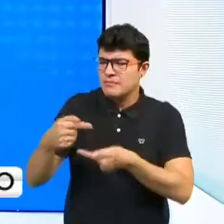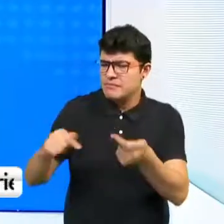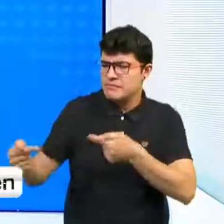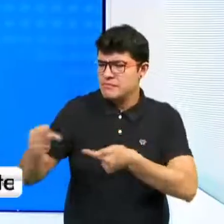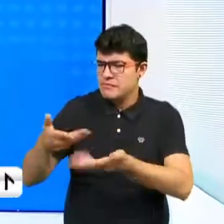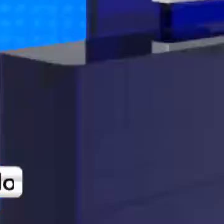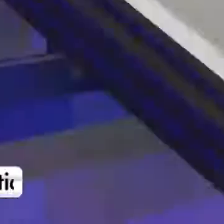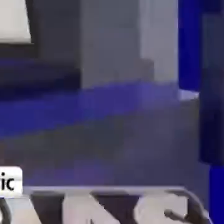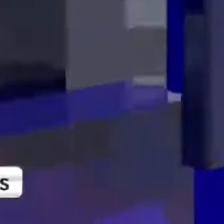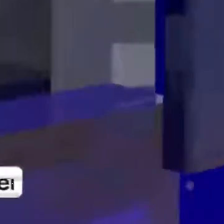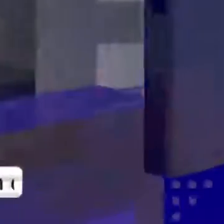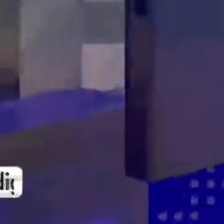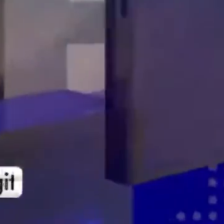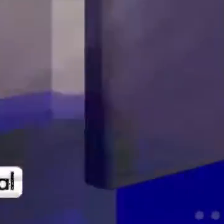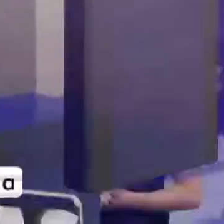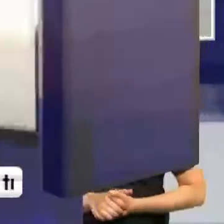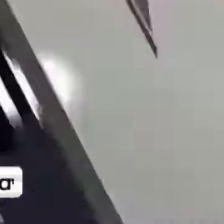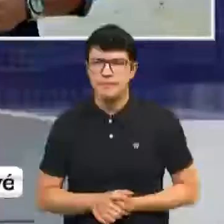conversatorio